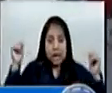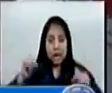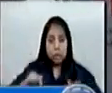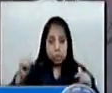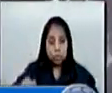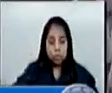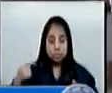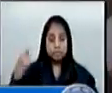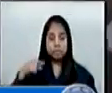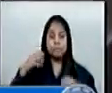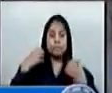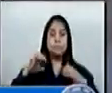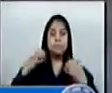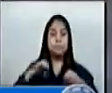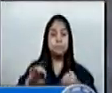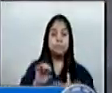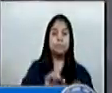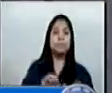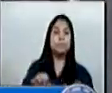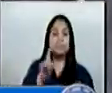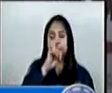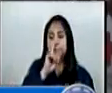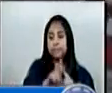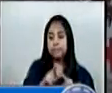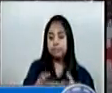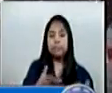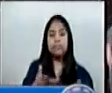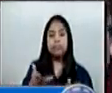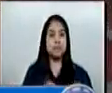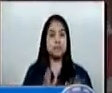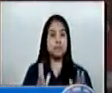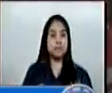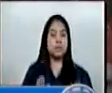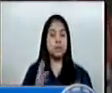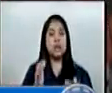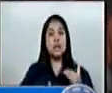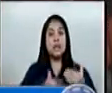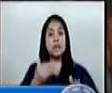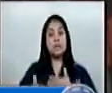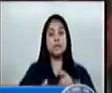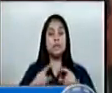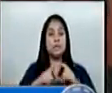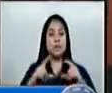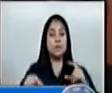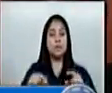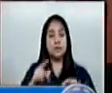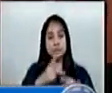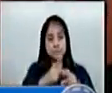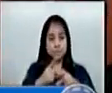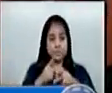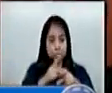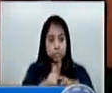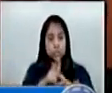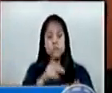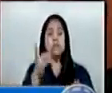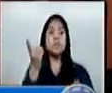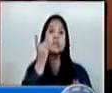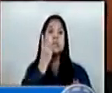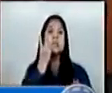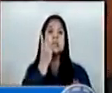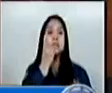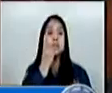de respuesta no existían. Hoy quiero venir y decirles que estos